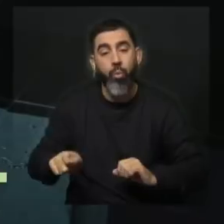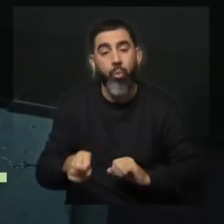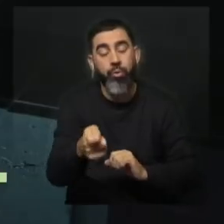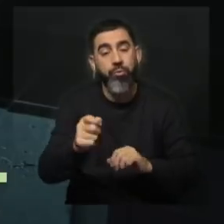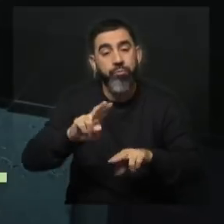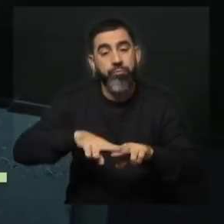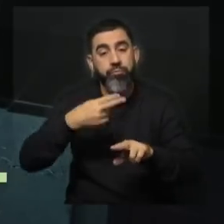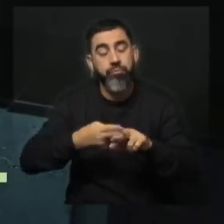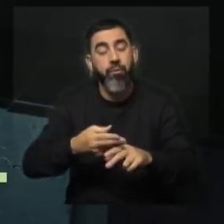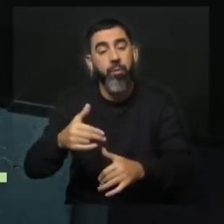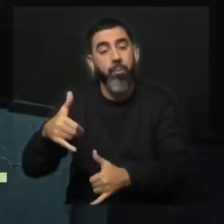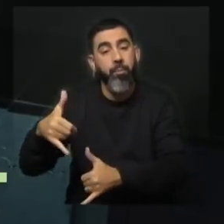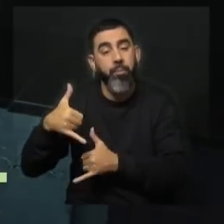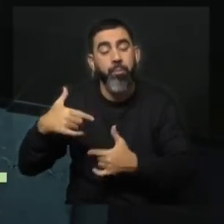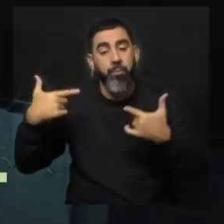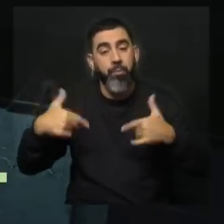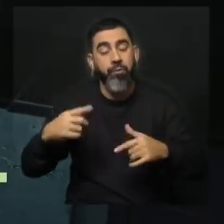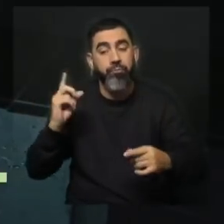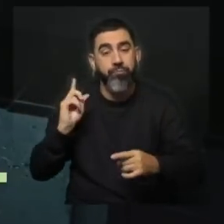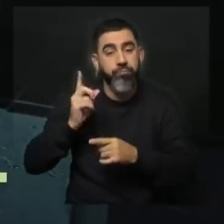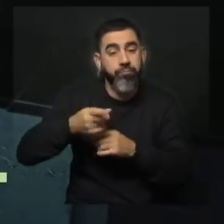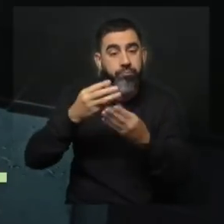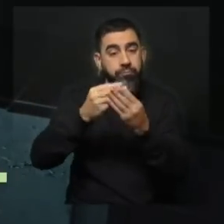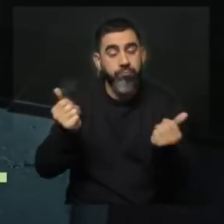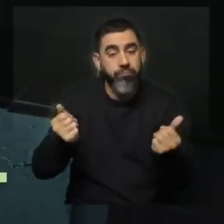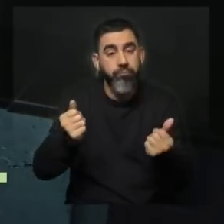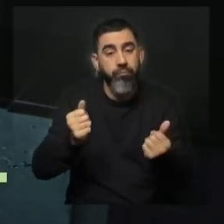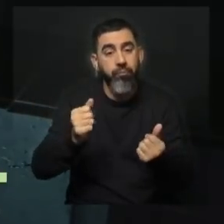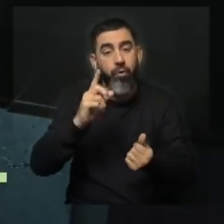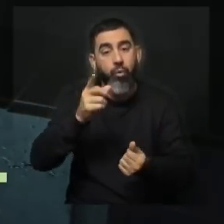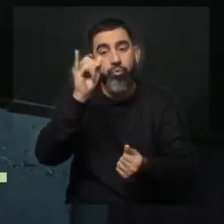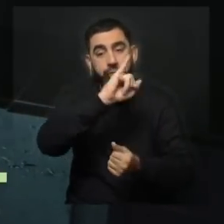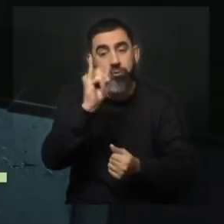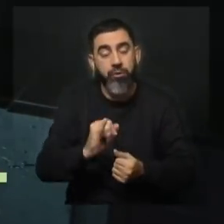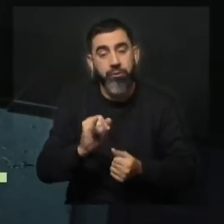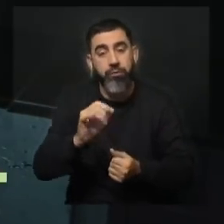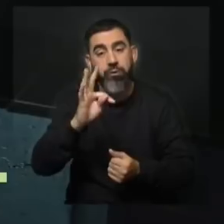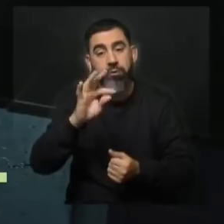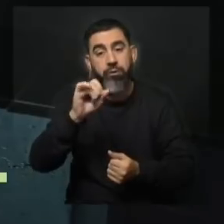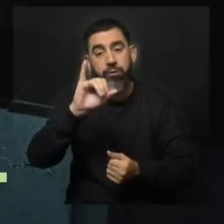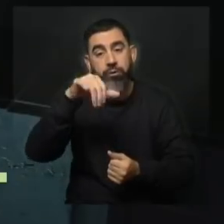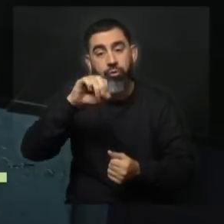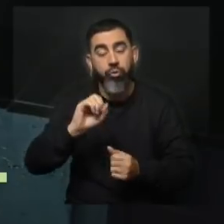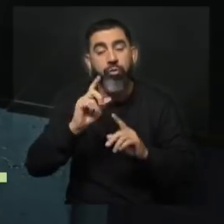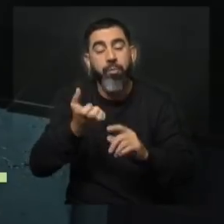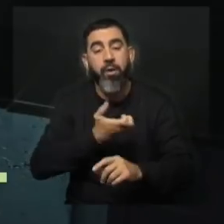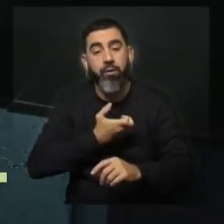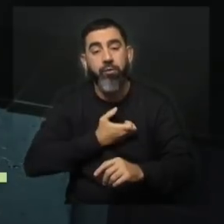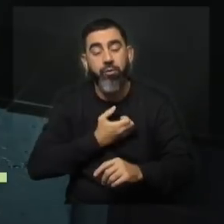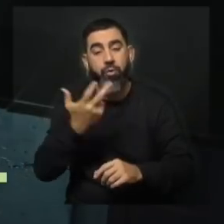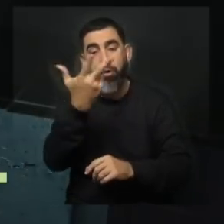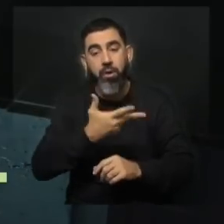de repetición el Ministerio de defensa contra los condenados por las desapariciones de Luis Eduardo González Oscar tacino y los asesinatos de Diana